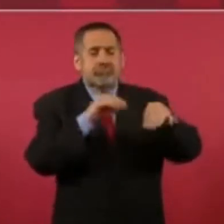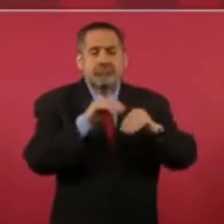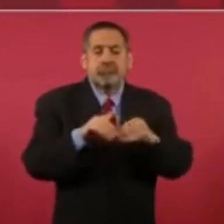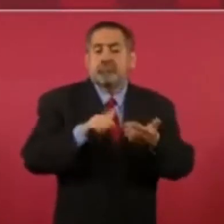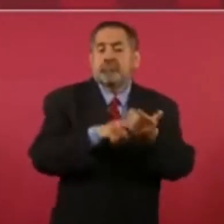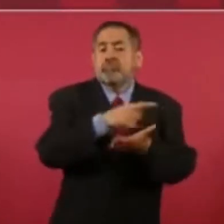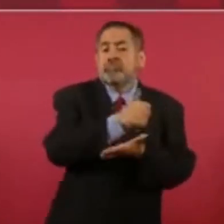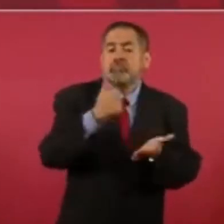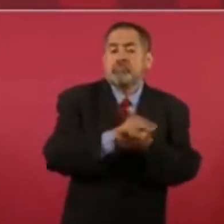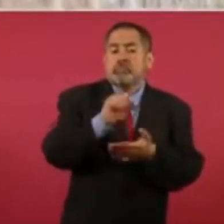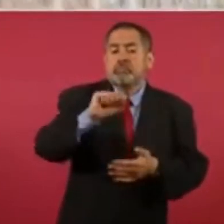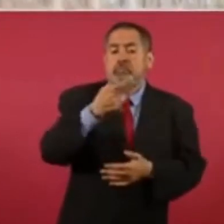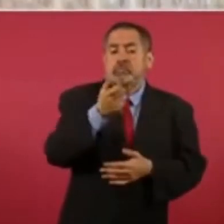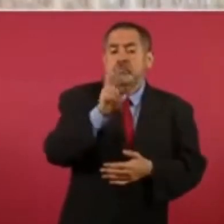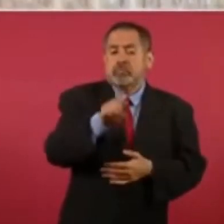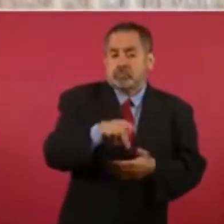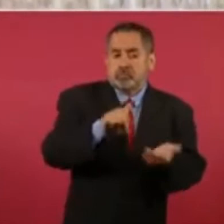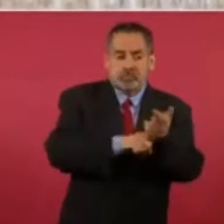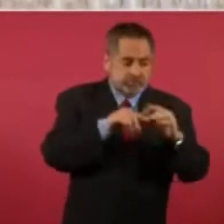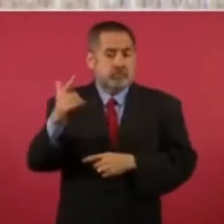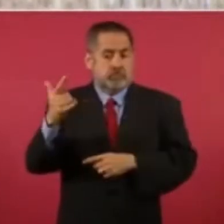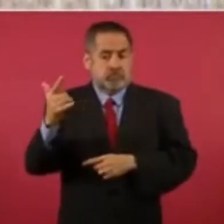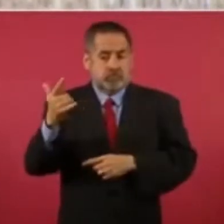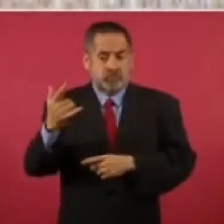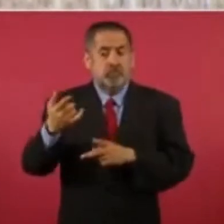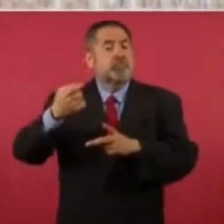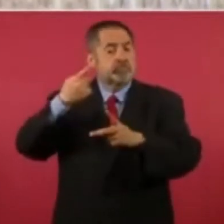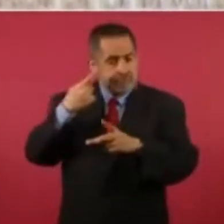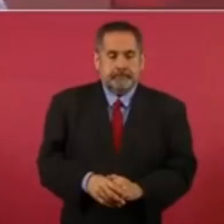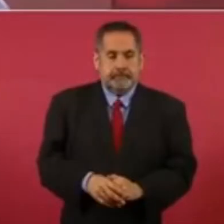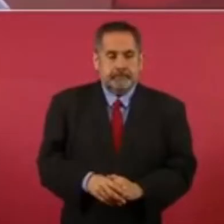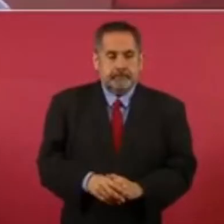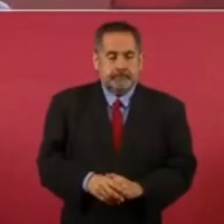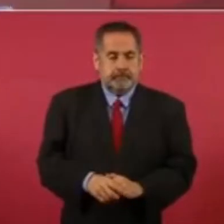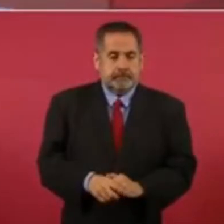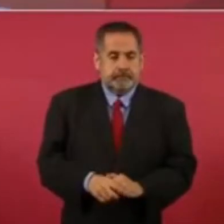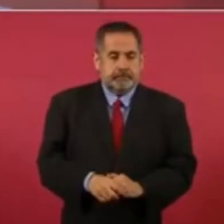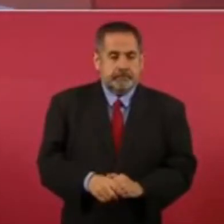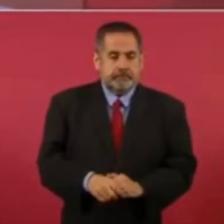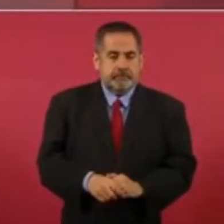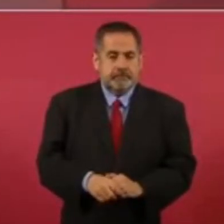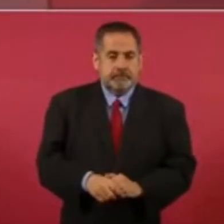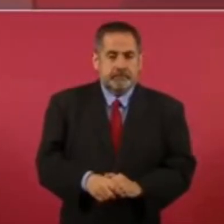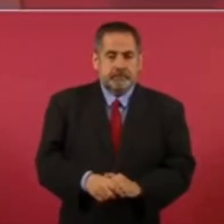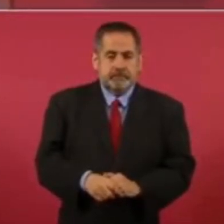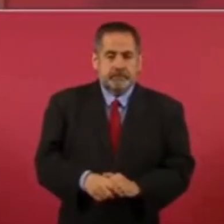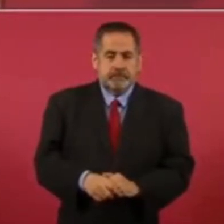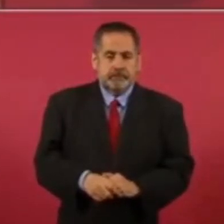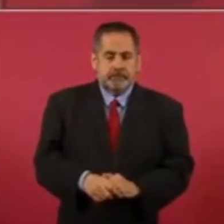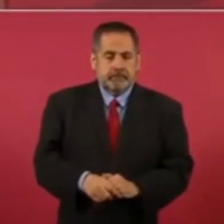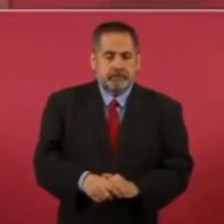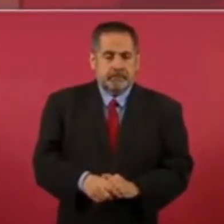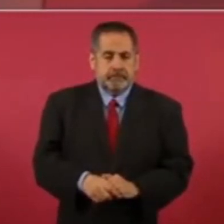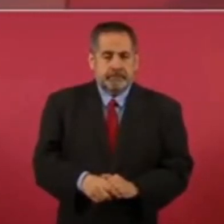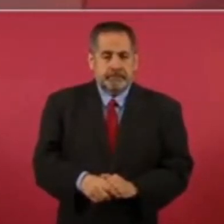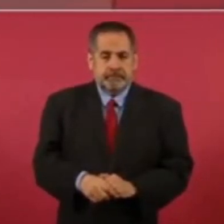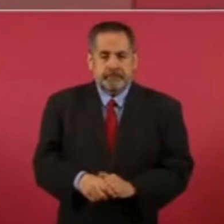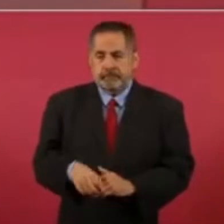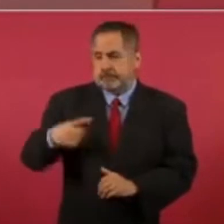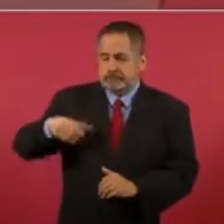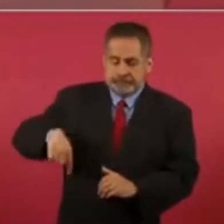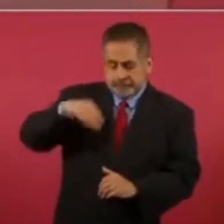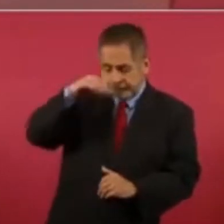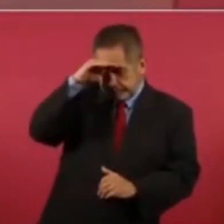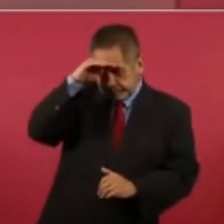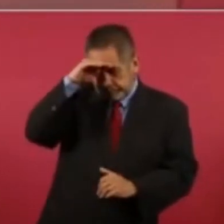Alstom en julio del año próximo. La decisión de hacer